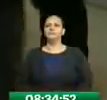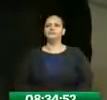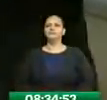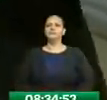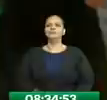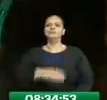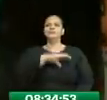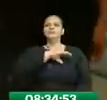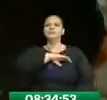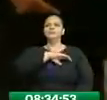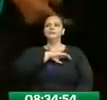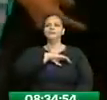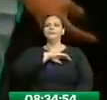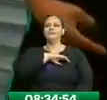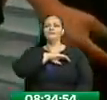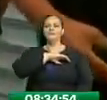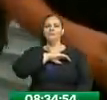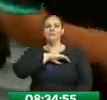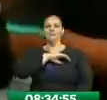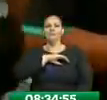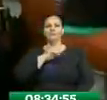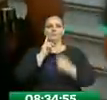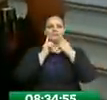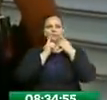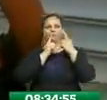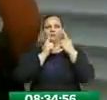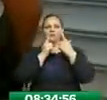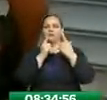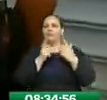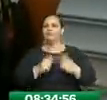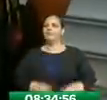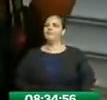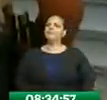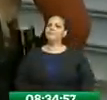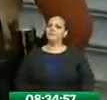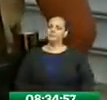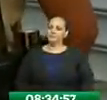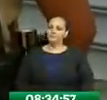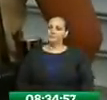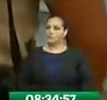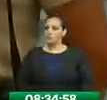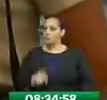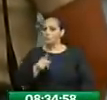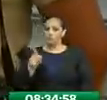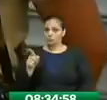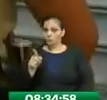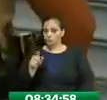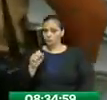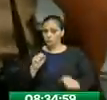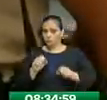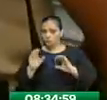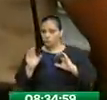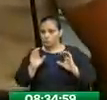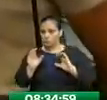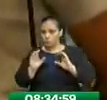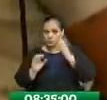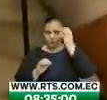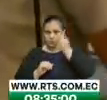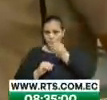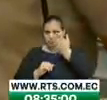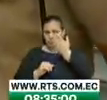también dando. Vamos a ver si podemos conversar con cuál de los uniformados con usted podemos conversar. Buenos días, estamos en vivo y en directo, la